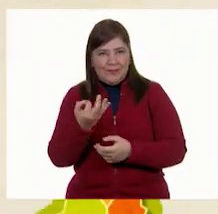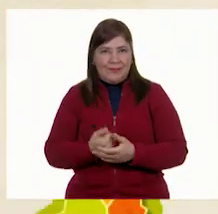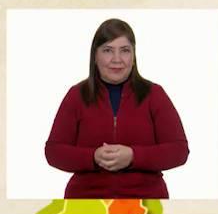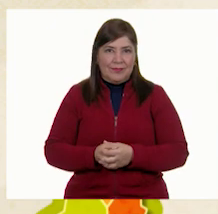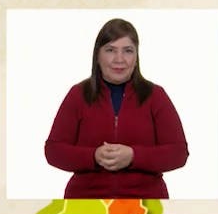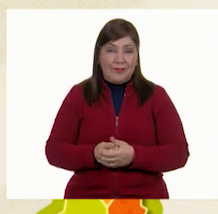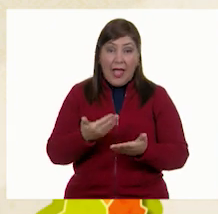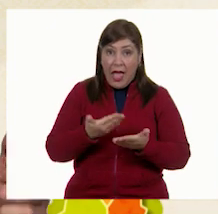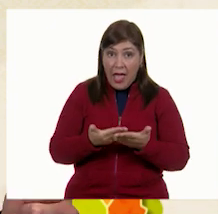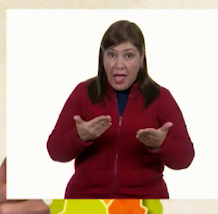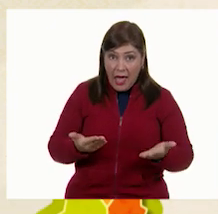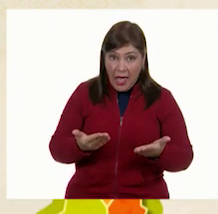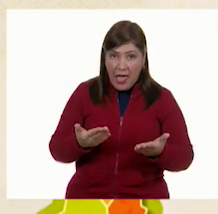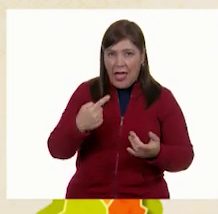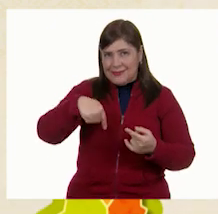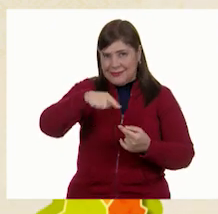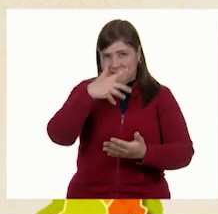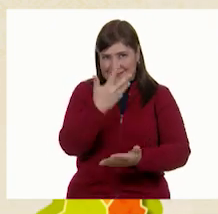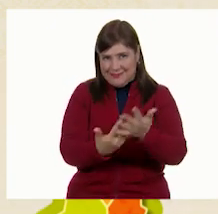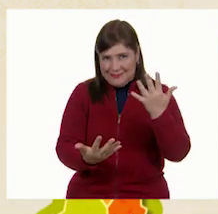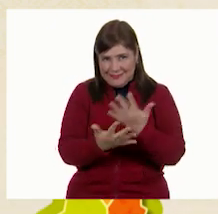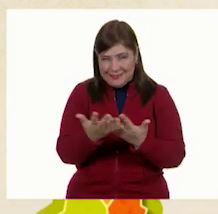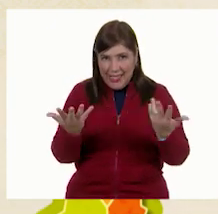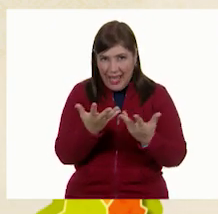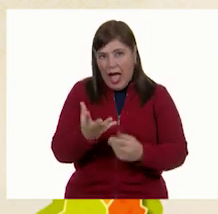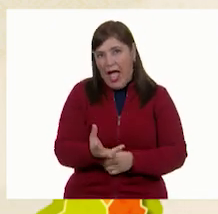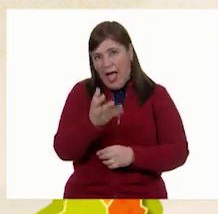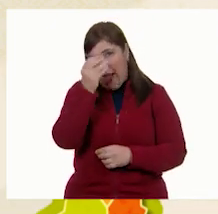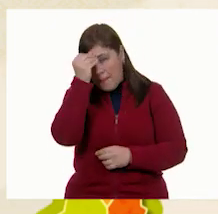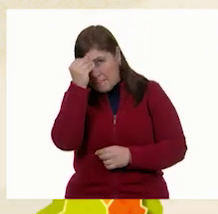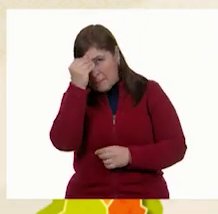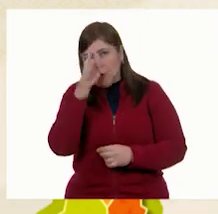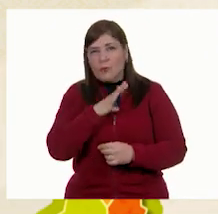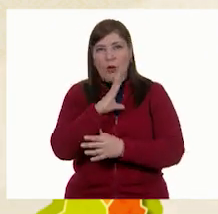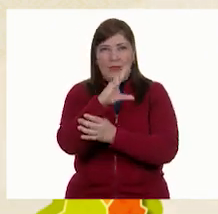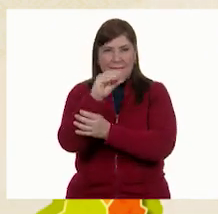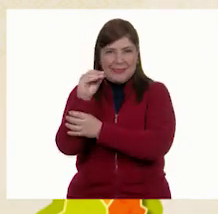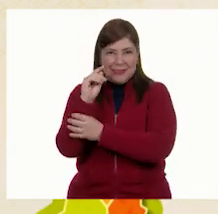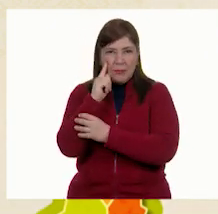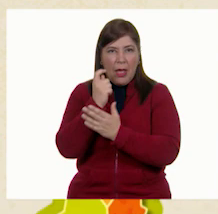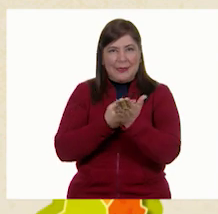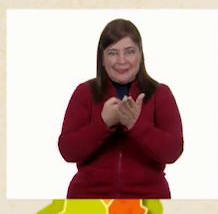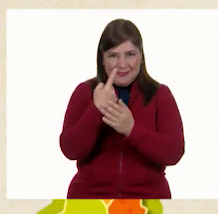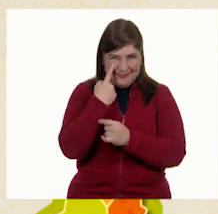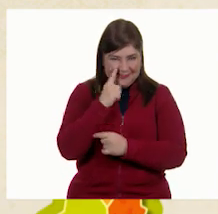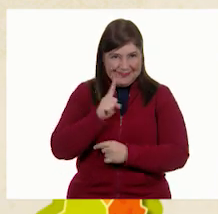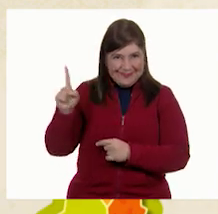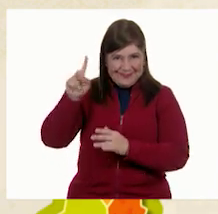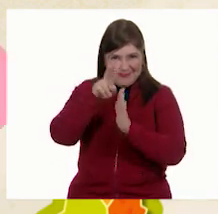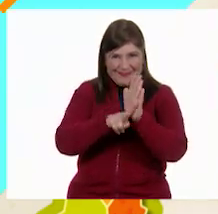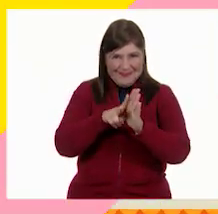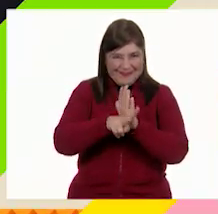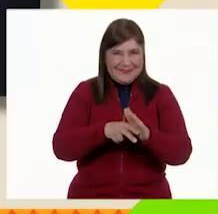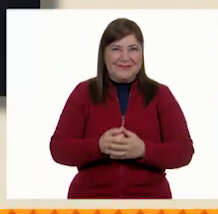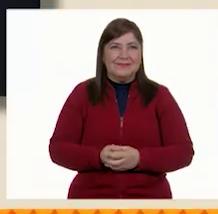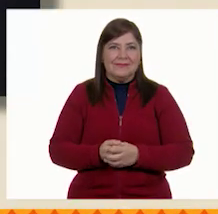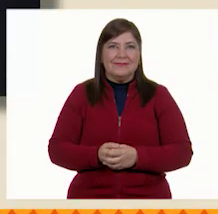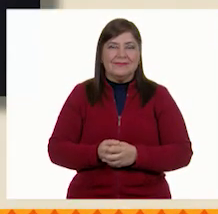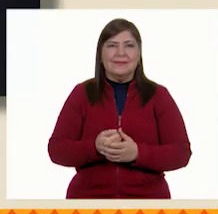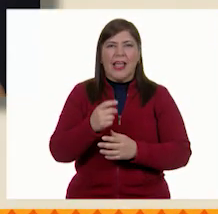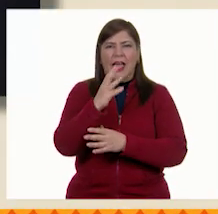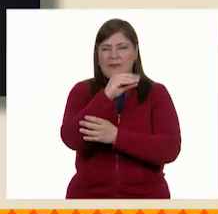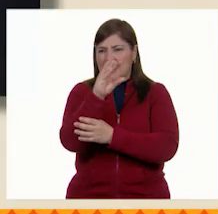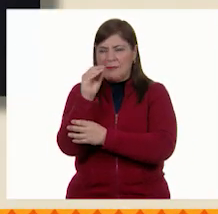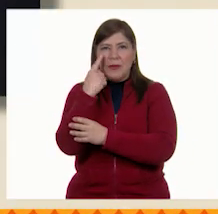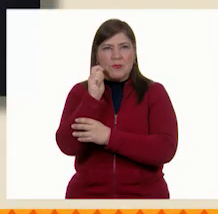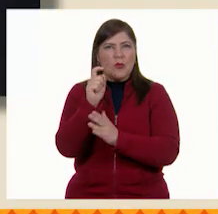Es hora de poner manos a la obra. Aprendamos a hacer un títere de gusano. Vamos a ver el video. Para hacer un